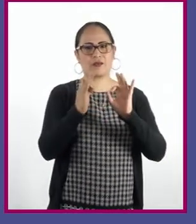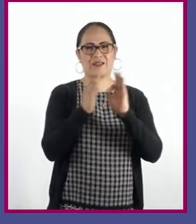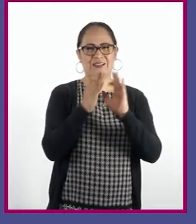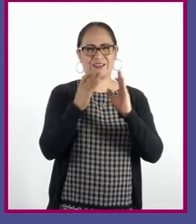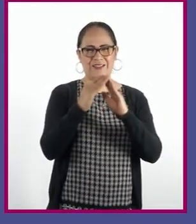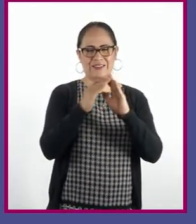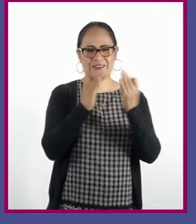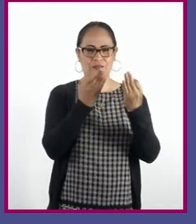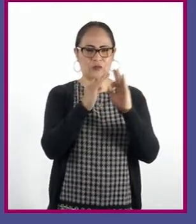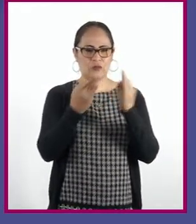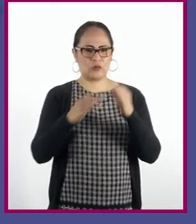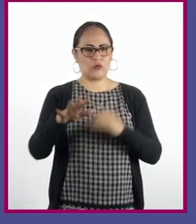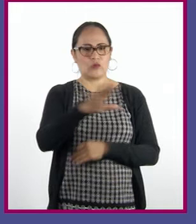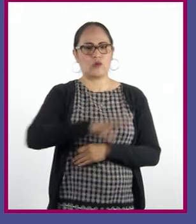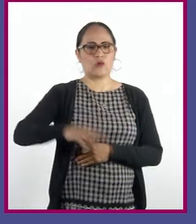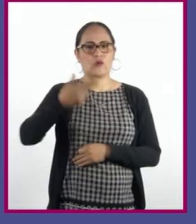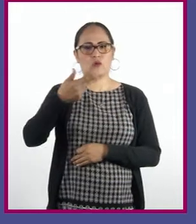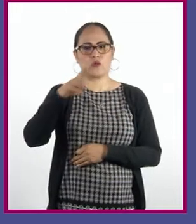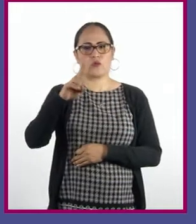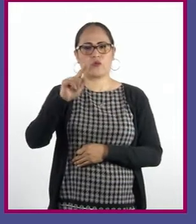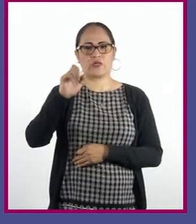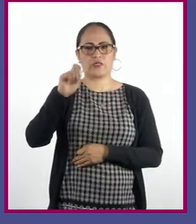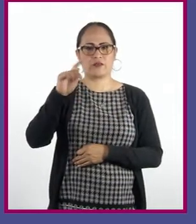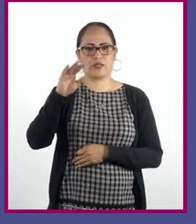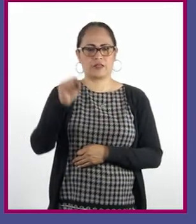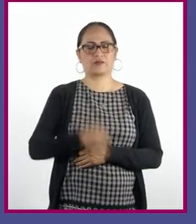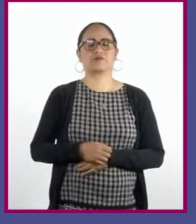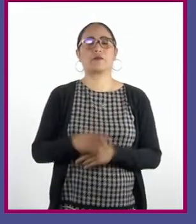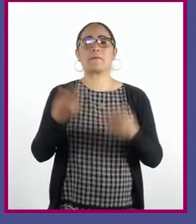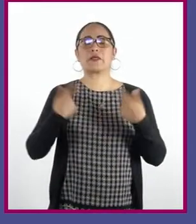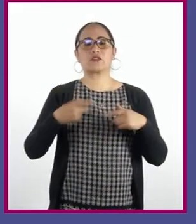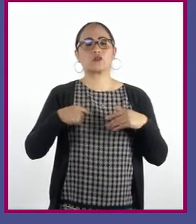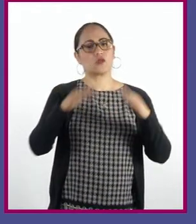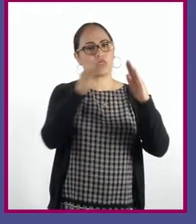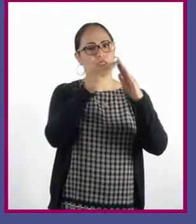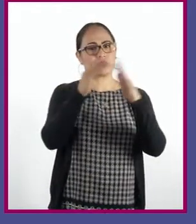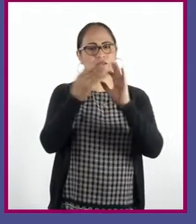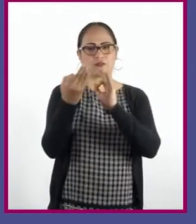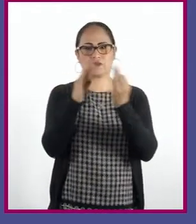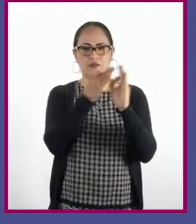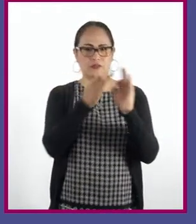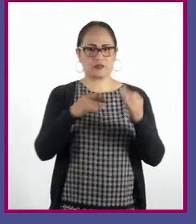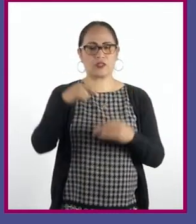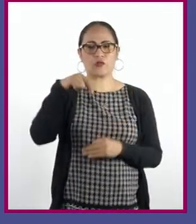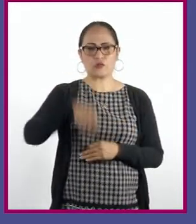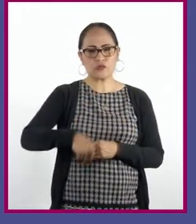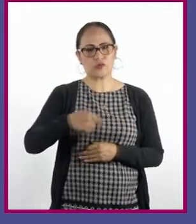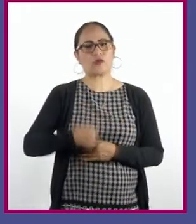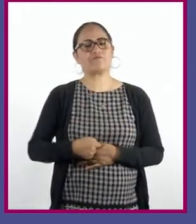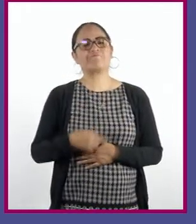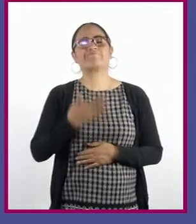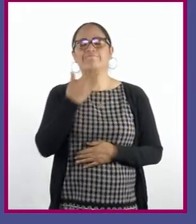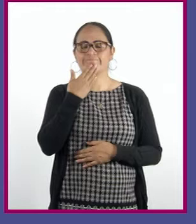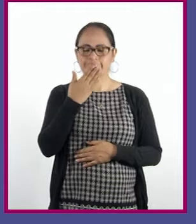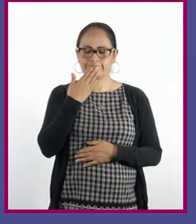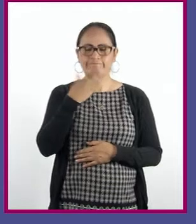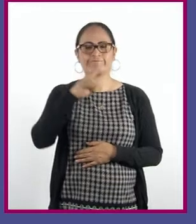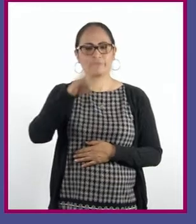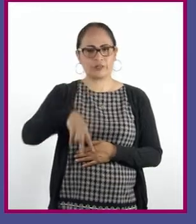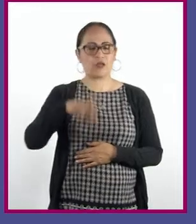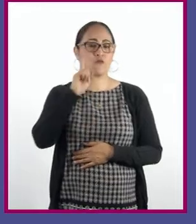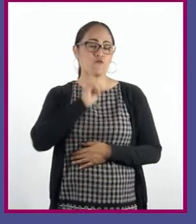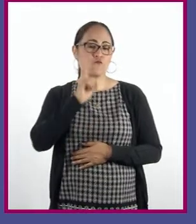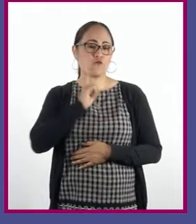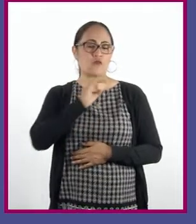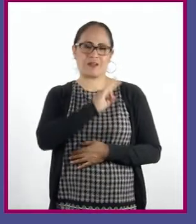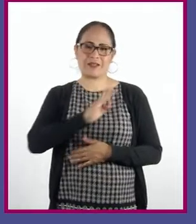Huertas. Presente. Apreciados vecinos del comité. Por este medio quiero hacer extensiva mi felicitación a la señora